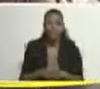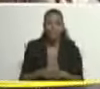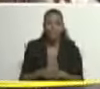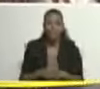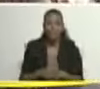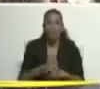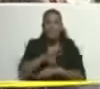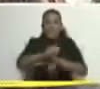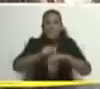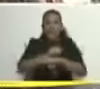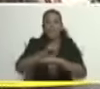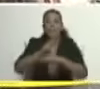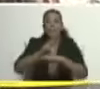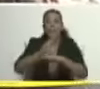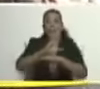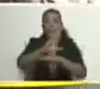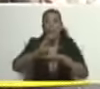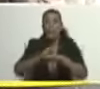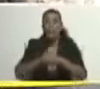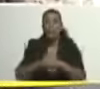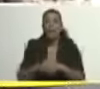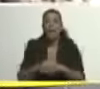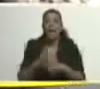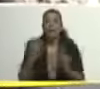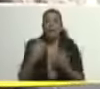San Vicente de las Granadinas, Granada,